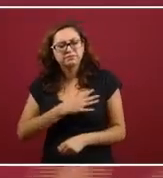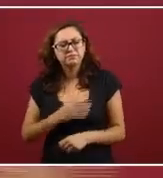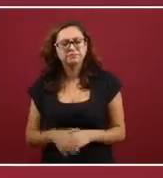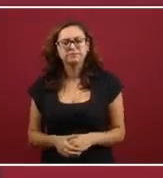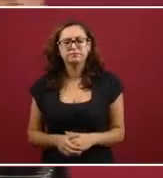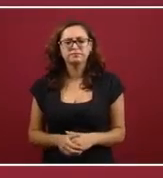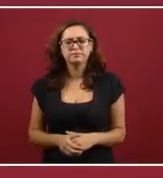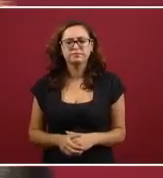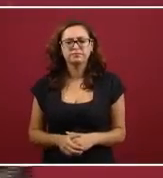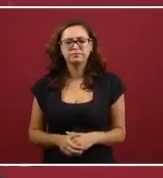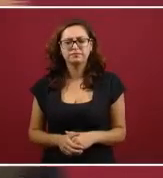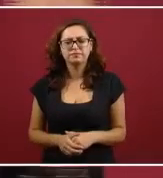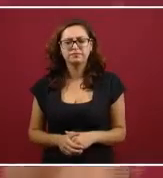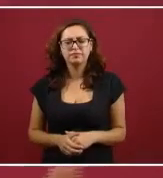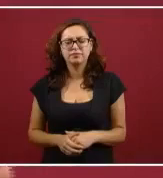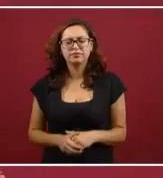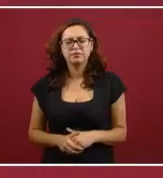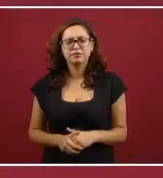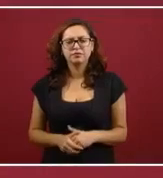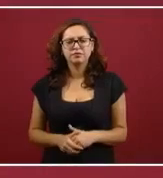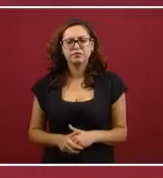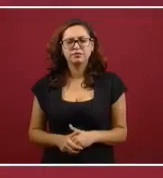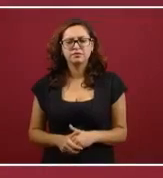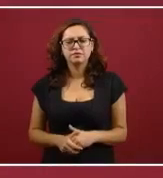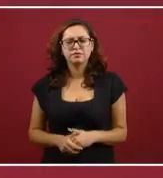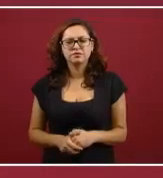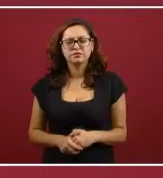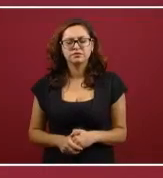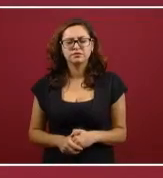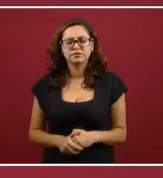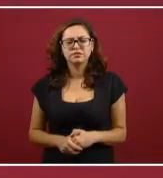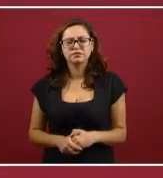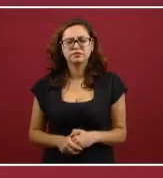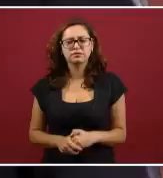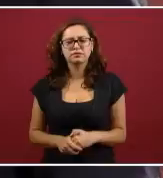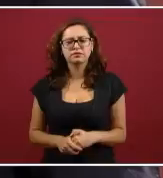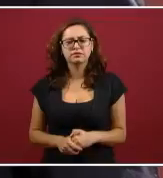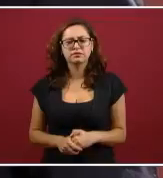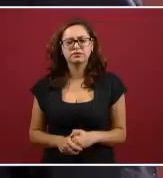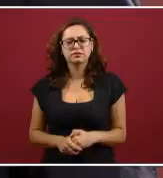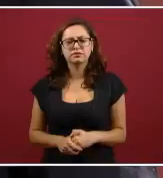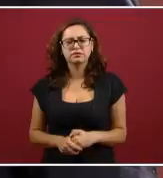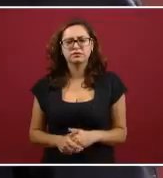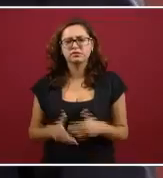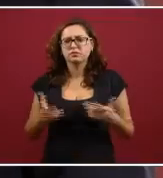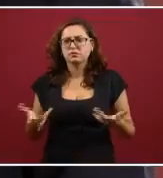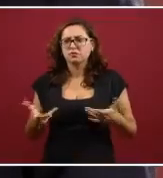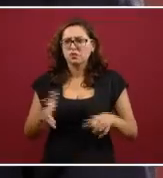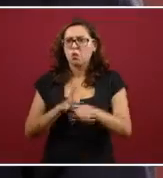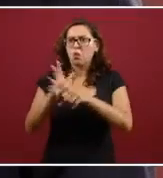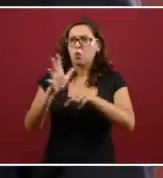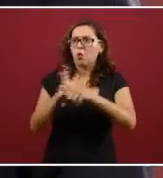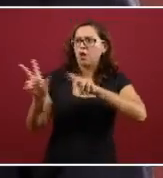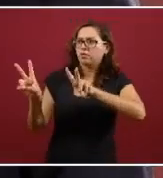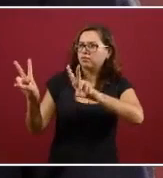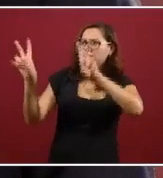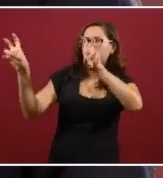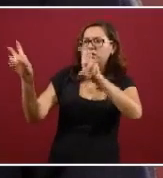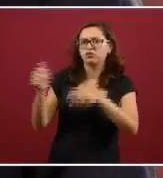O sea, es cosa de buscar el título, pero ya no es lo